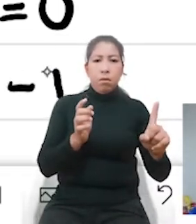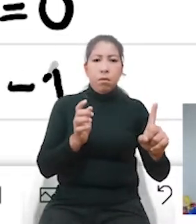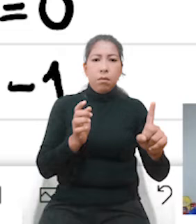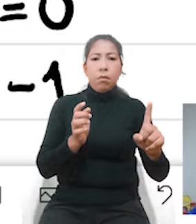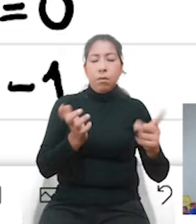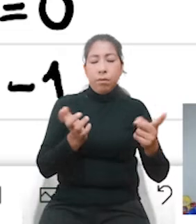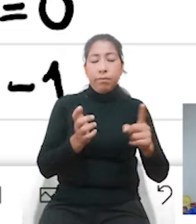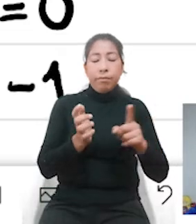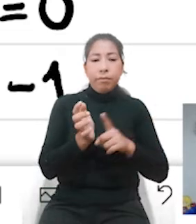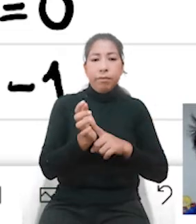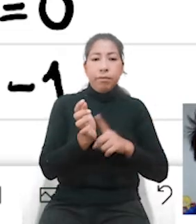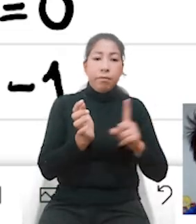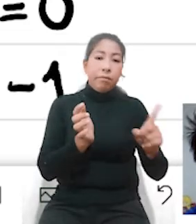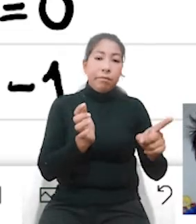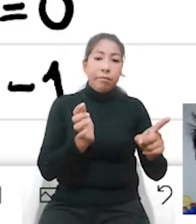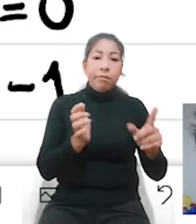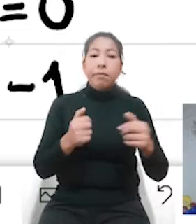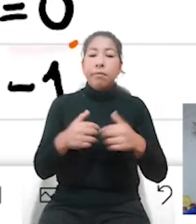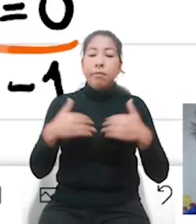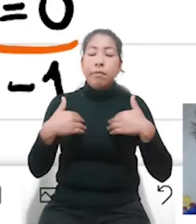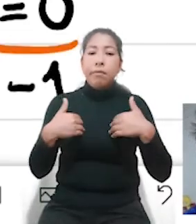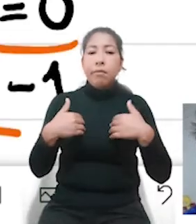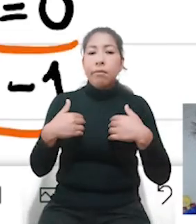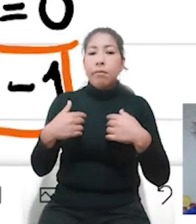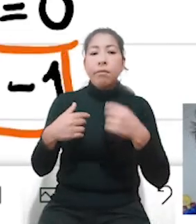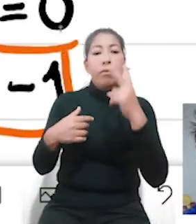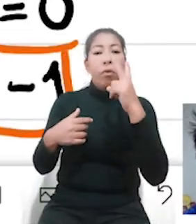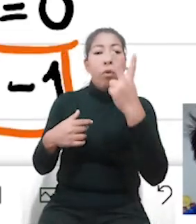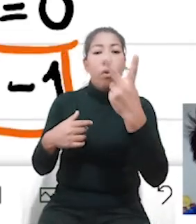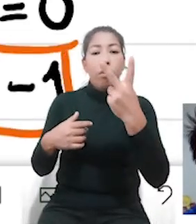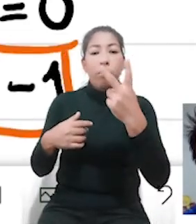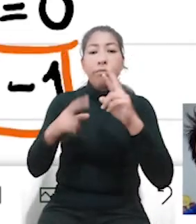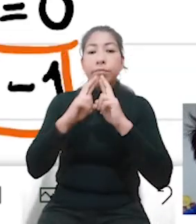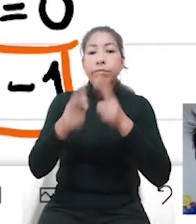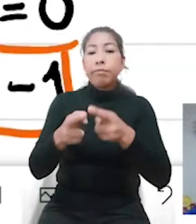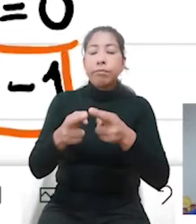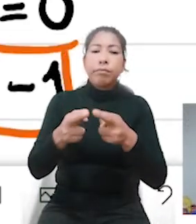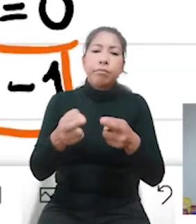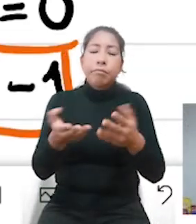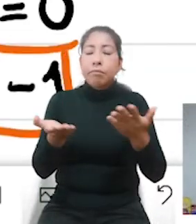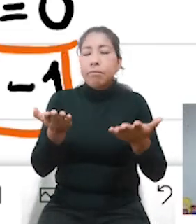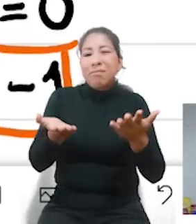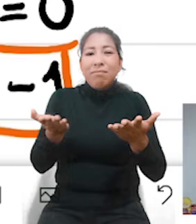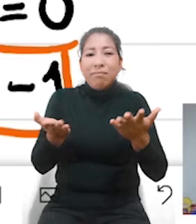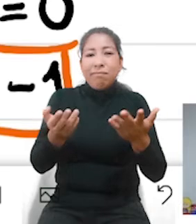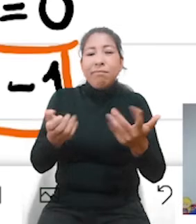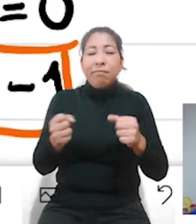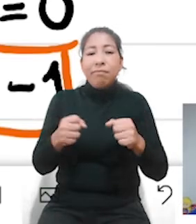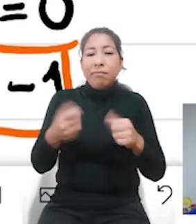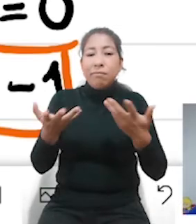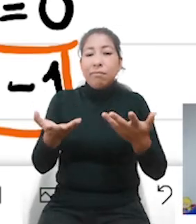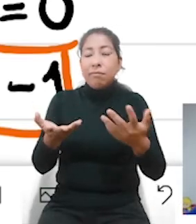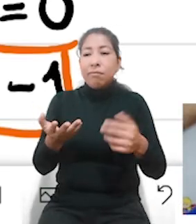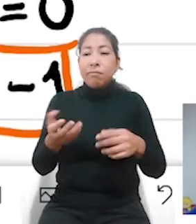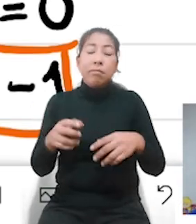es decir que x vale menos 1. Y tenemos dos soluciones parciales. ¿Por qué decimos parciales?